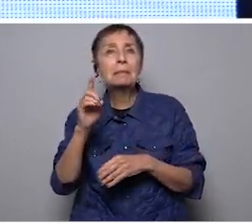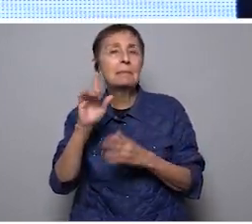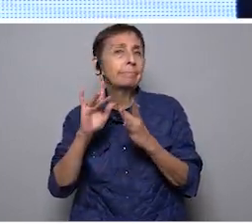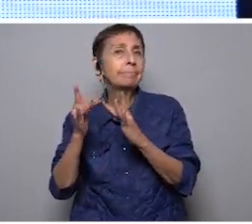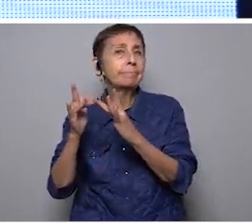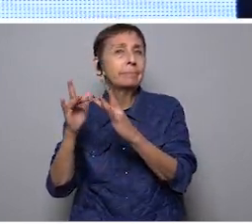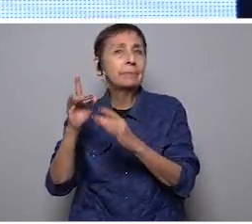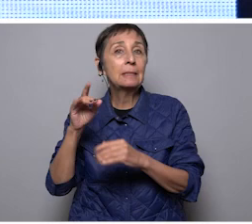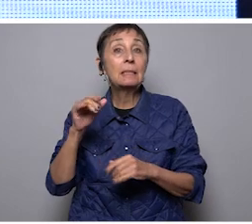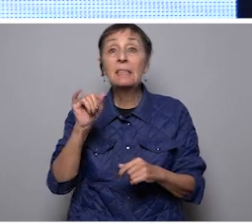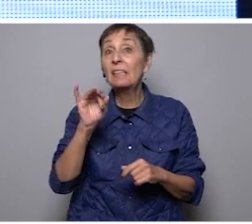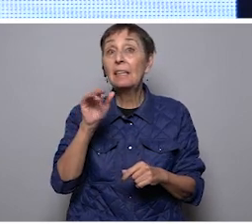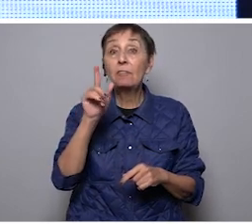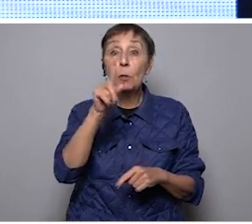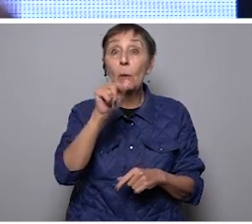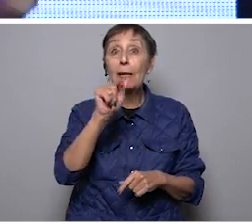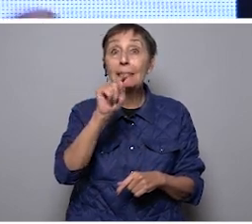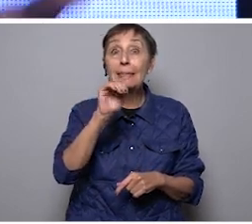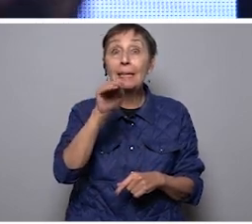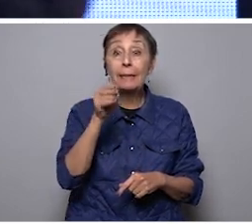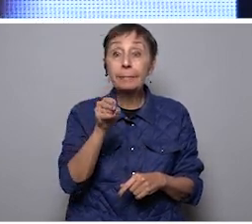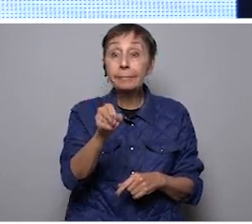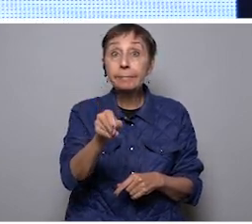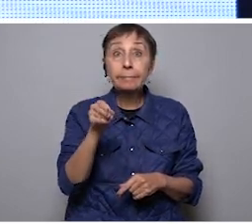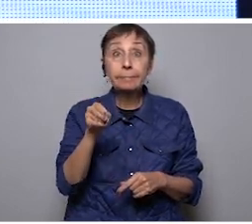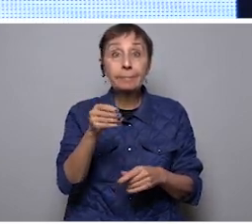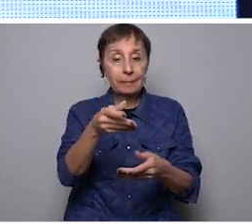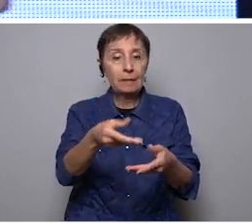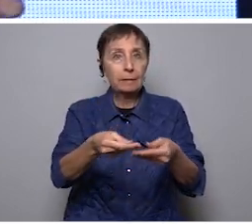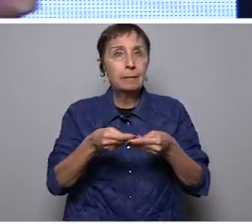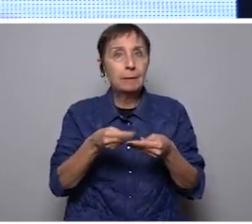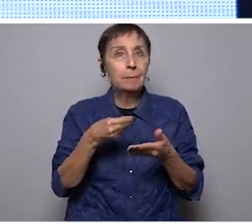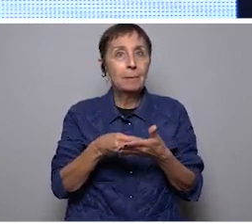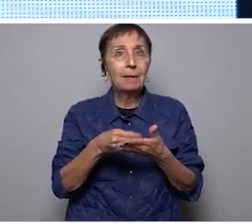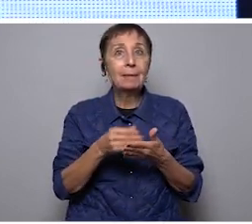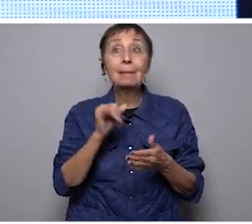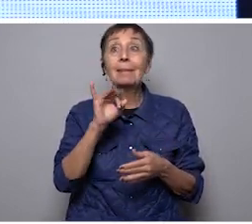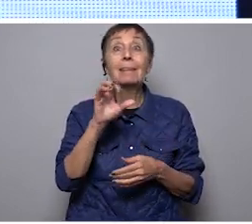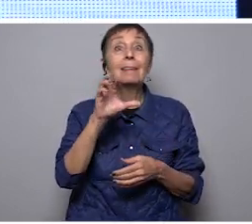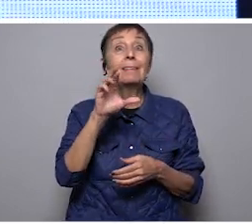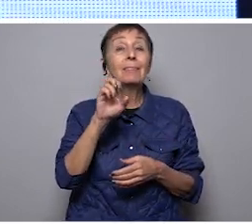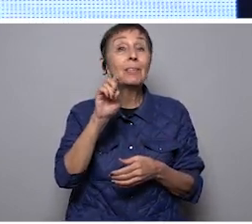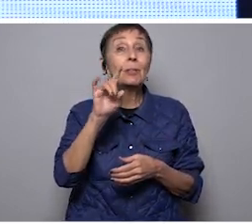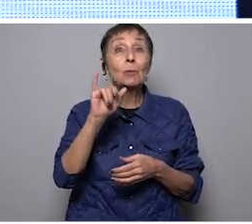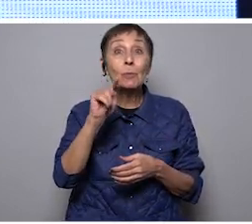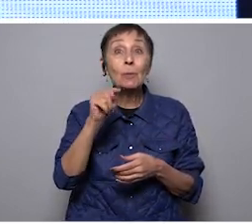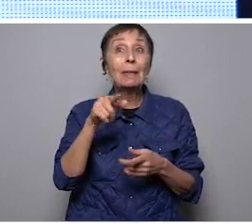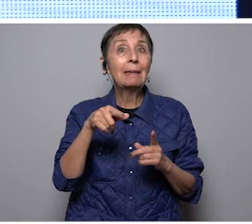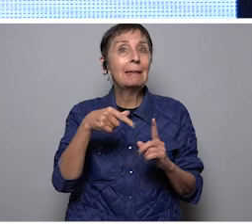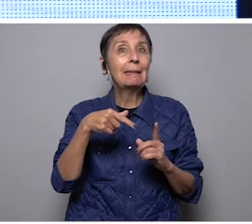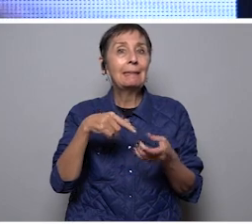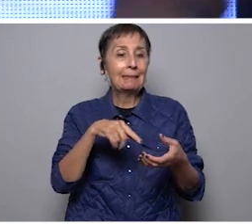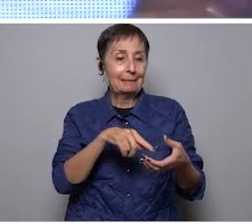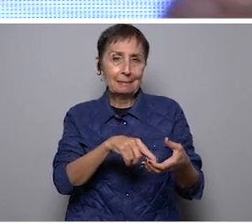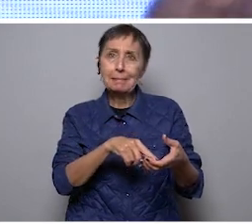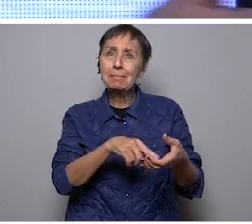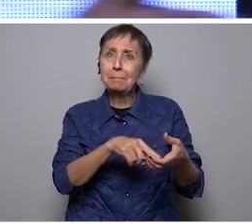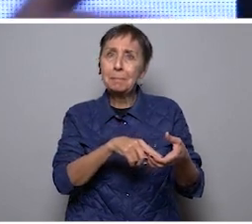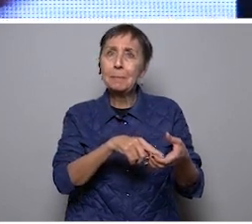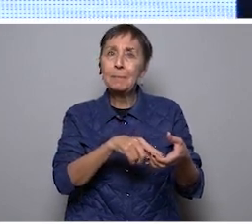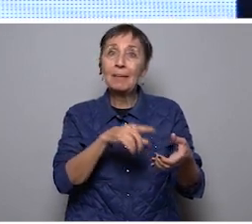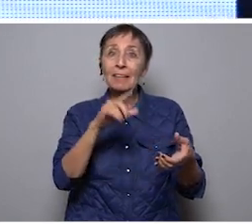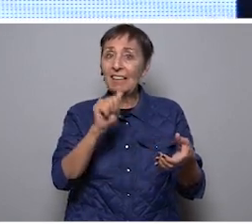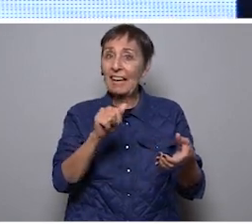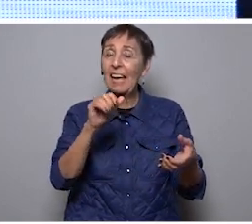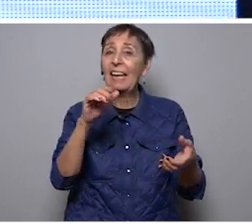a digamos a obtener un crédito que nos basta con solo tener una firma digital Entonces eso viene a ser un